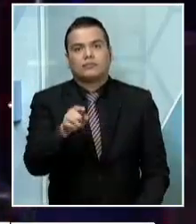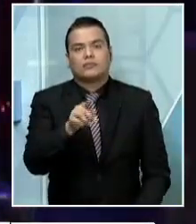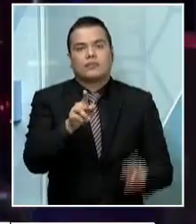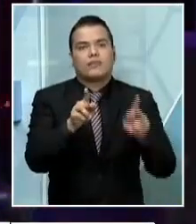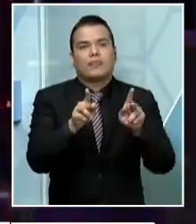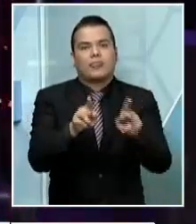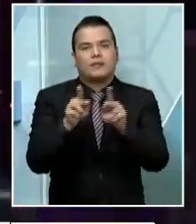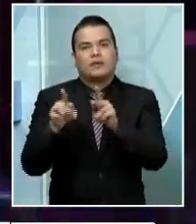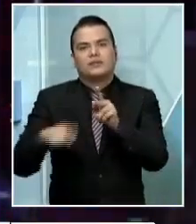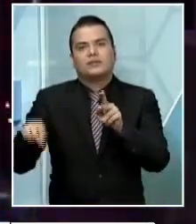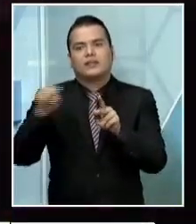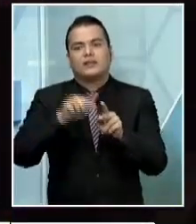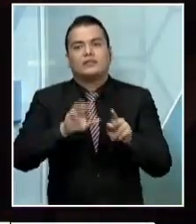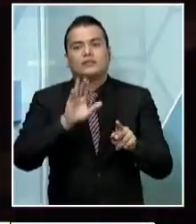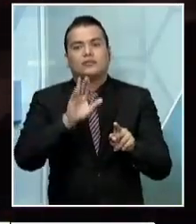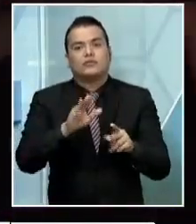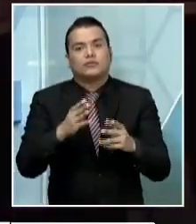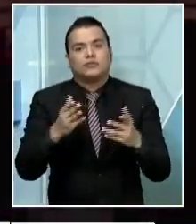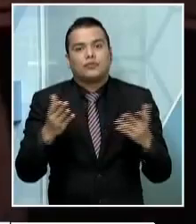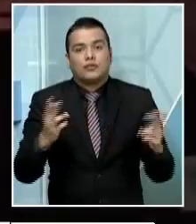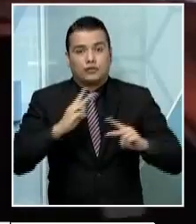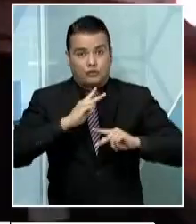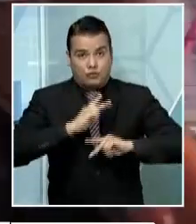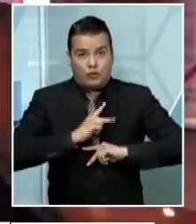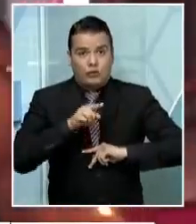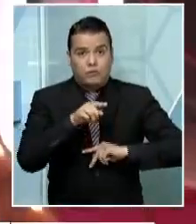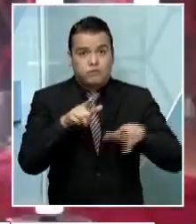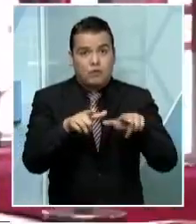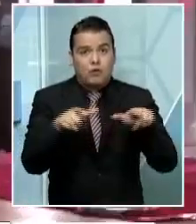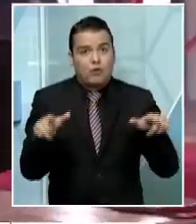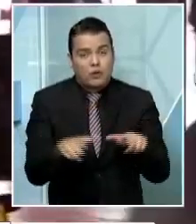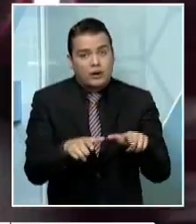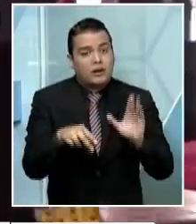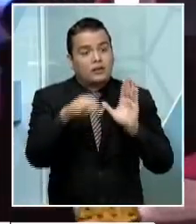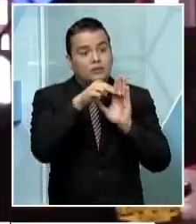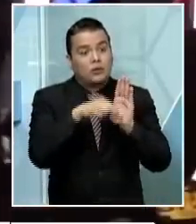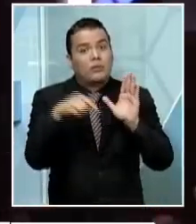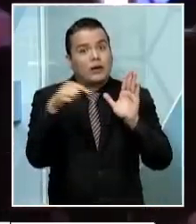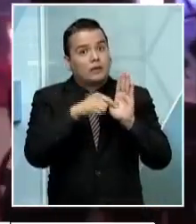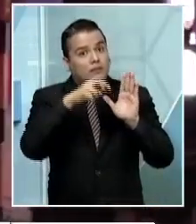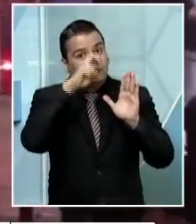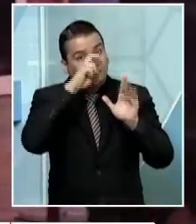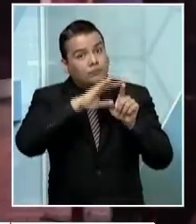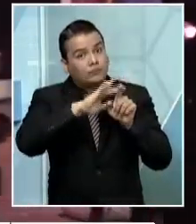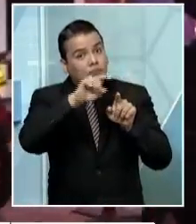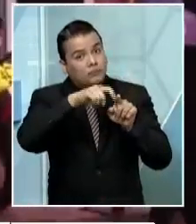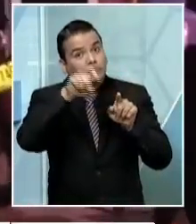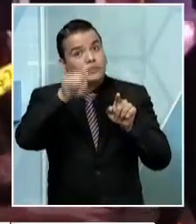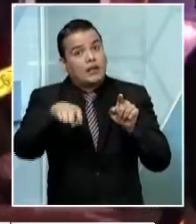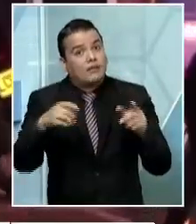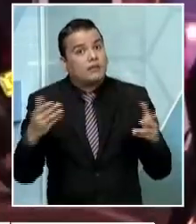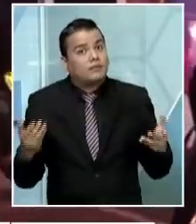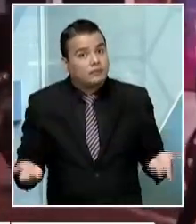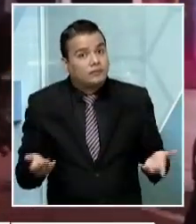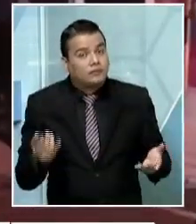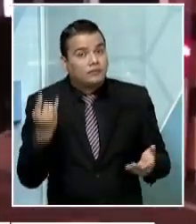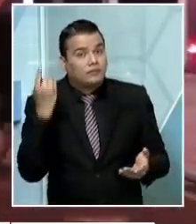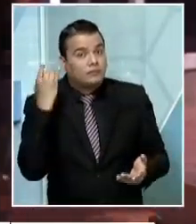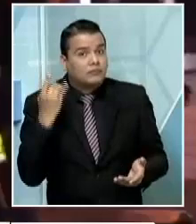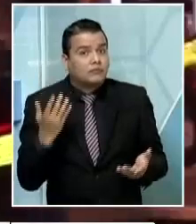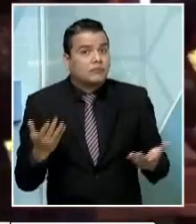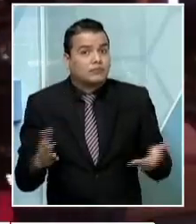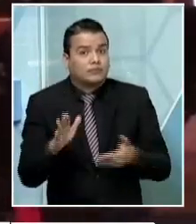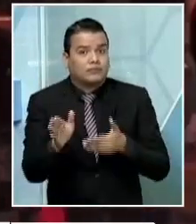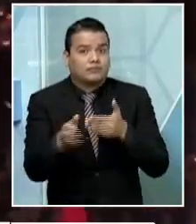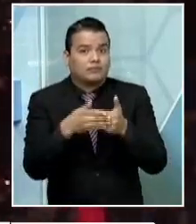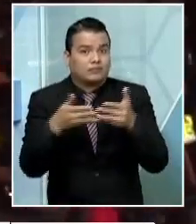establecimientos nocturnos hagan cumplir estrictamente las medidas de bioseguridad. Esto con el fin de evitar un nuevo cierre de este